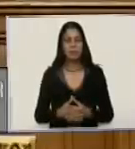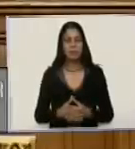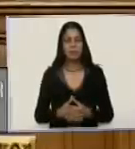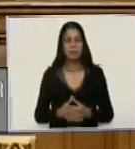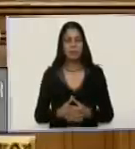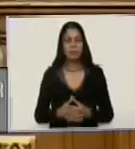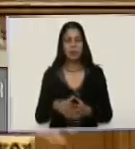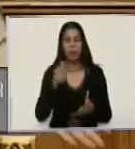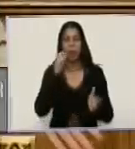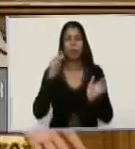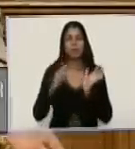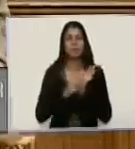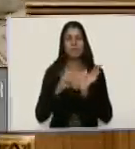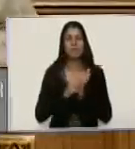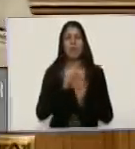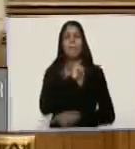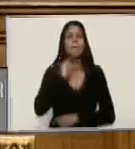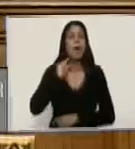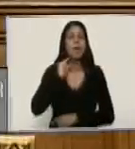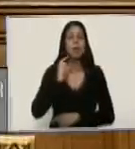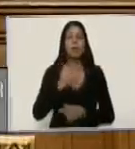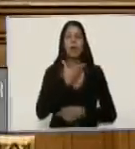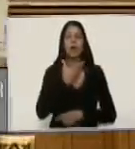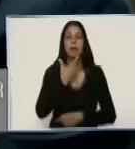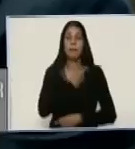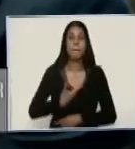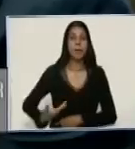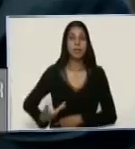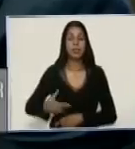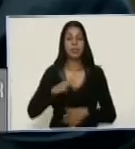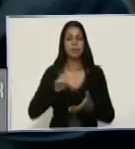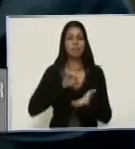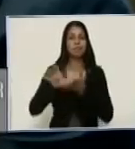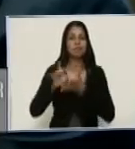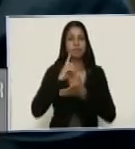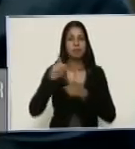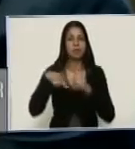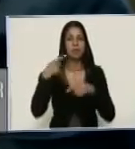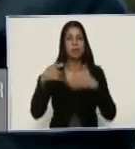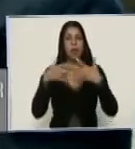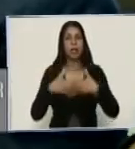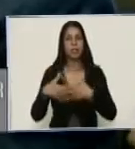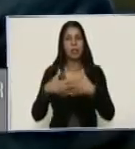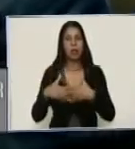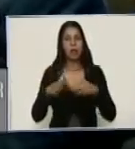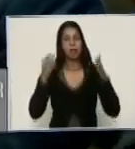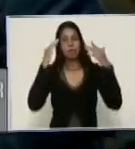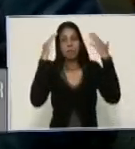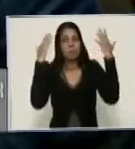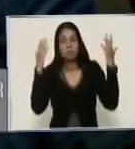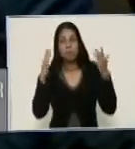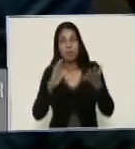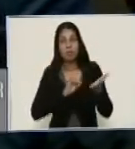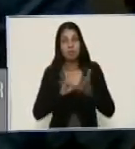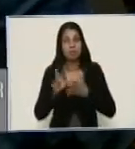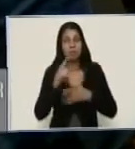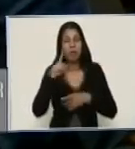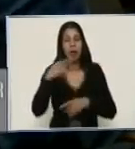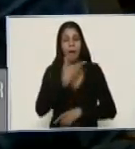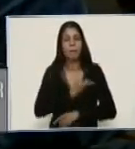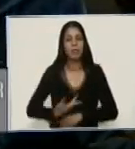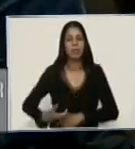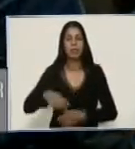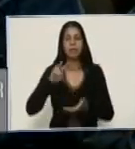El padre de Paraguay, el padre Lugo, lo derrocaron y pasó igualito que con Bush con las armas masivas. No sabemos por qué lo derrocamos. Ahora